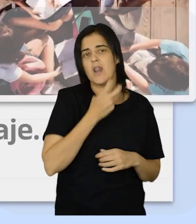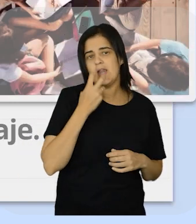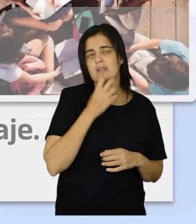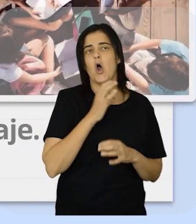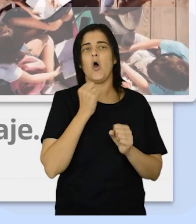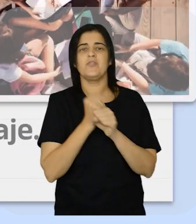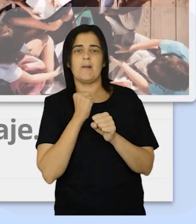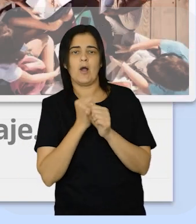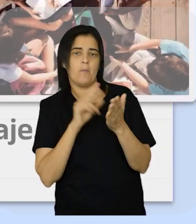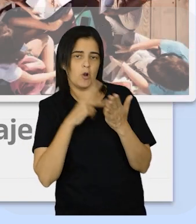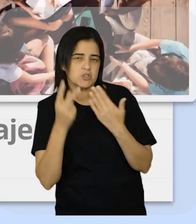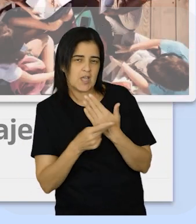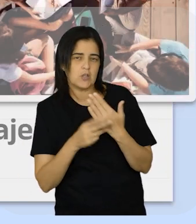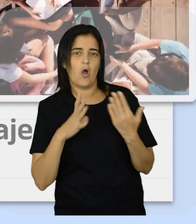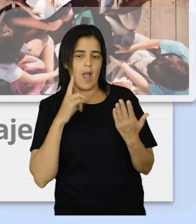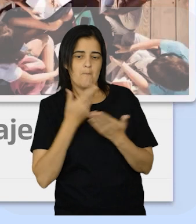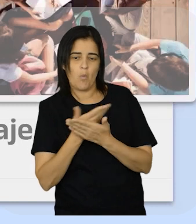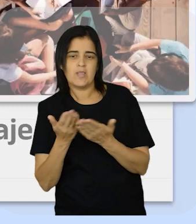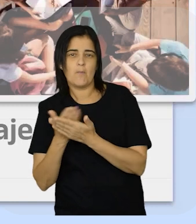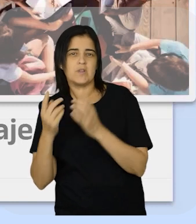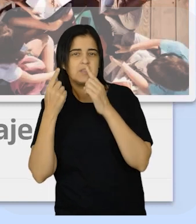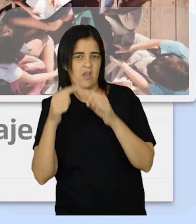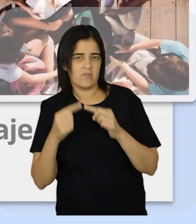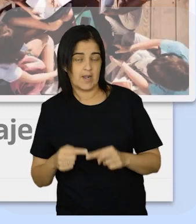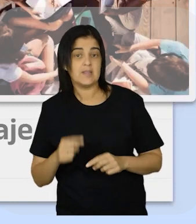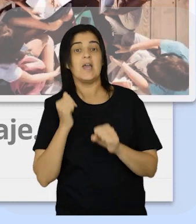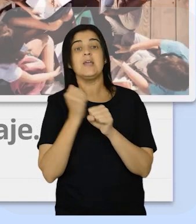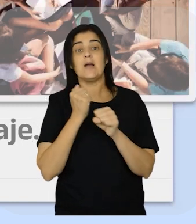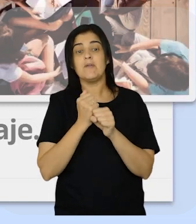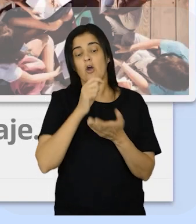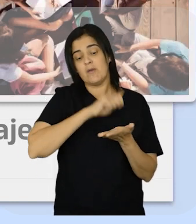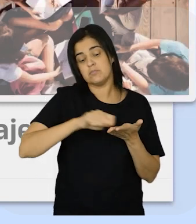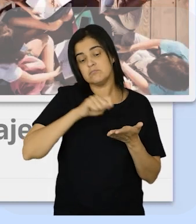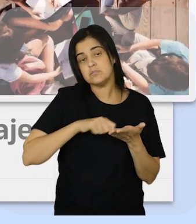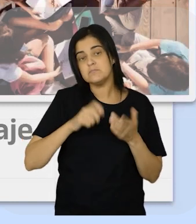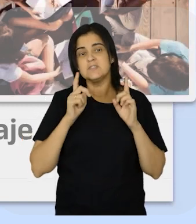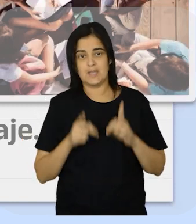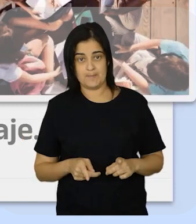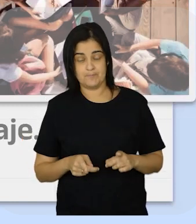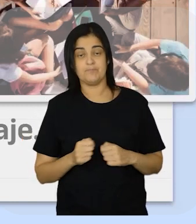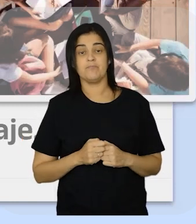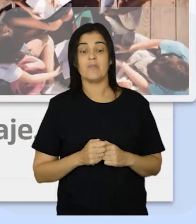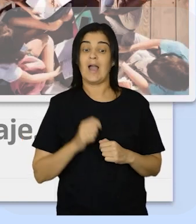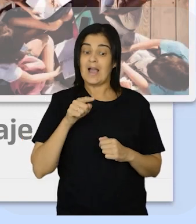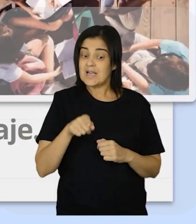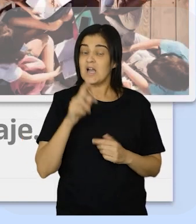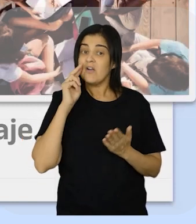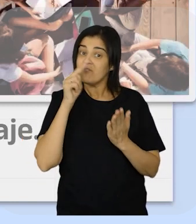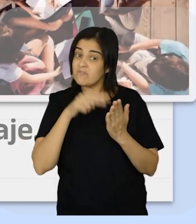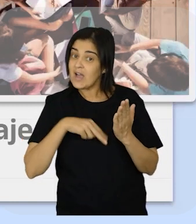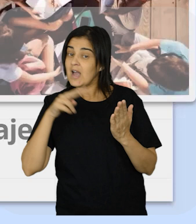trabajo en proyectos y también para el trabajo en producción escrita. Y ahí van a ver que